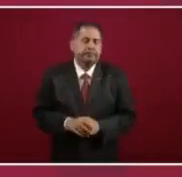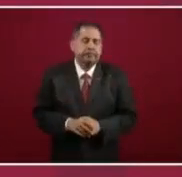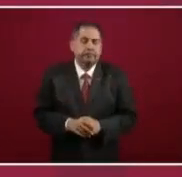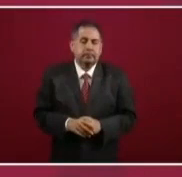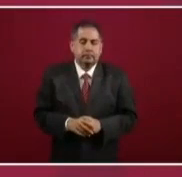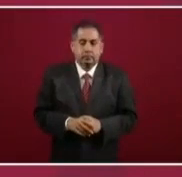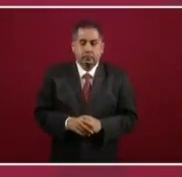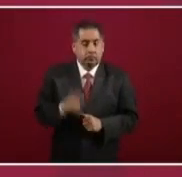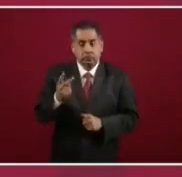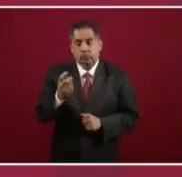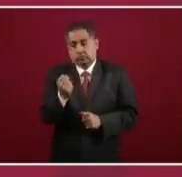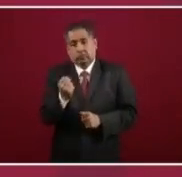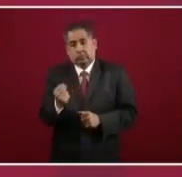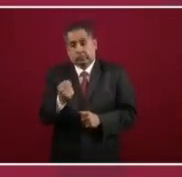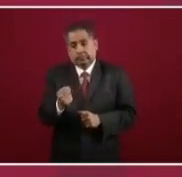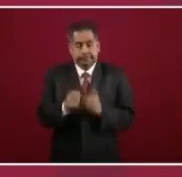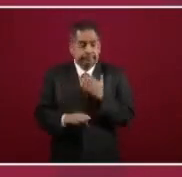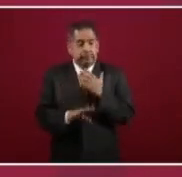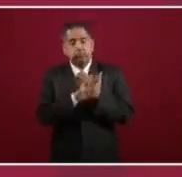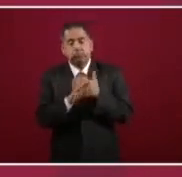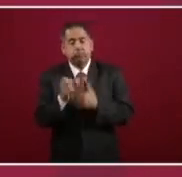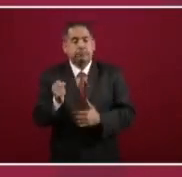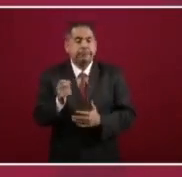eso fue muy fuerte